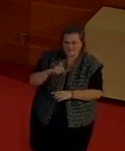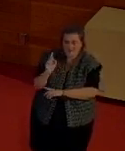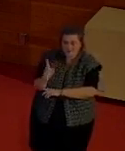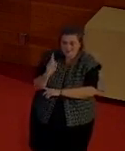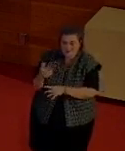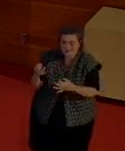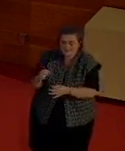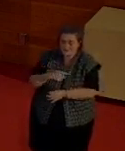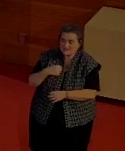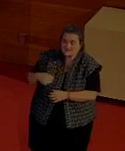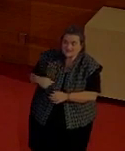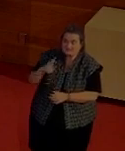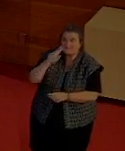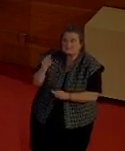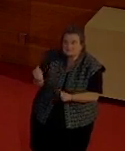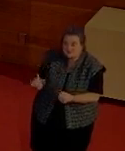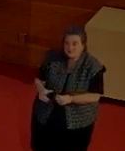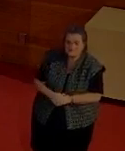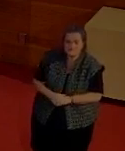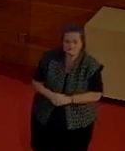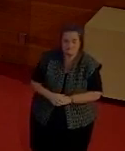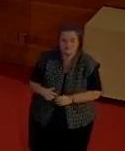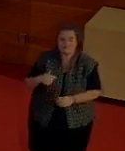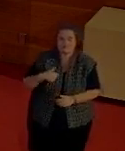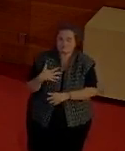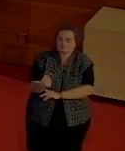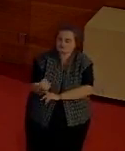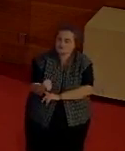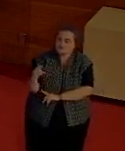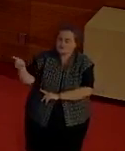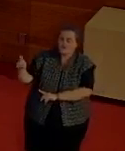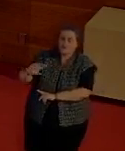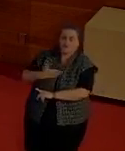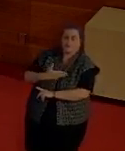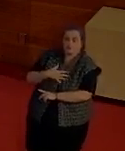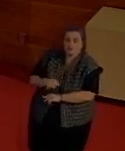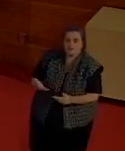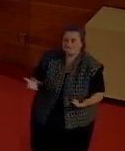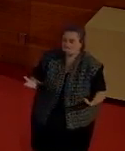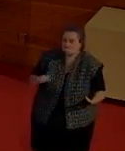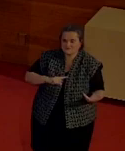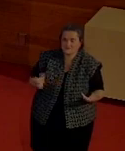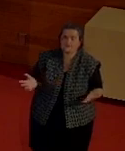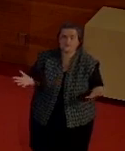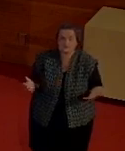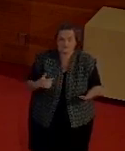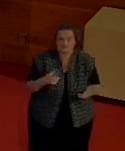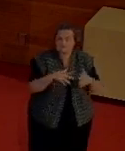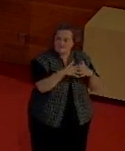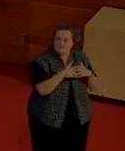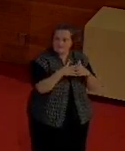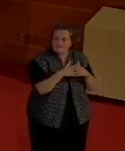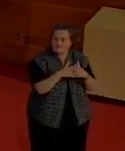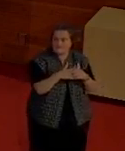ni mucho menos ni una amenaza a nuestra hegemonía porque no somos hegemón y sin embargo como estamos tan alineados con Estados Unidos hemos renunciado a